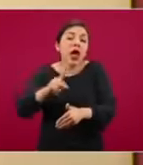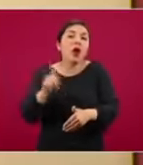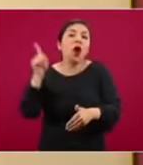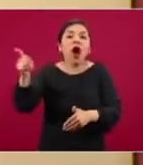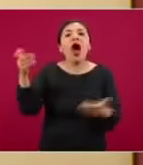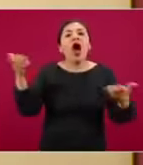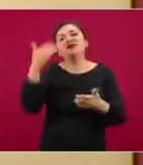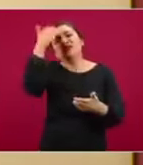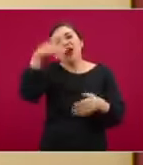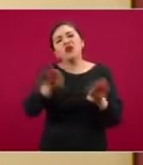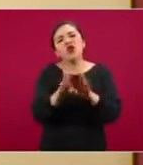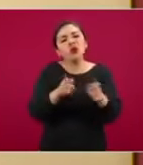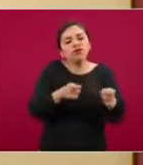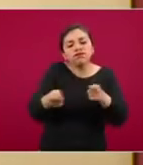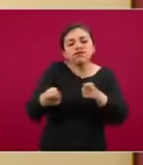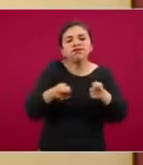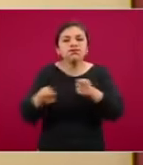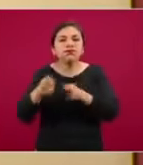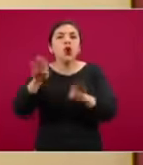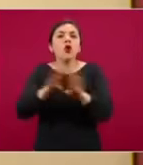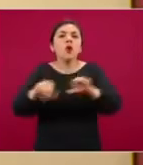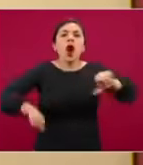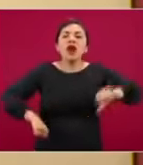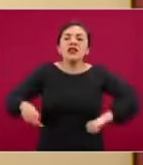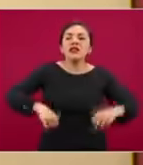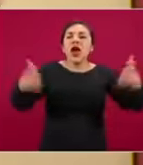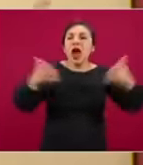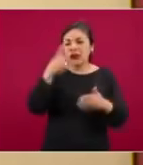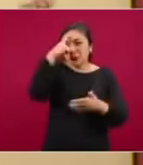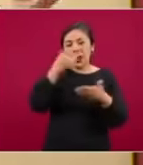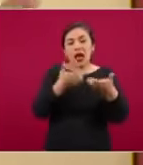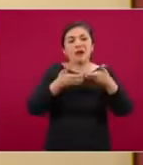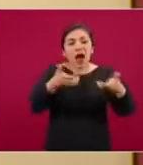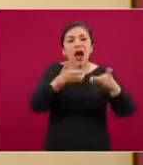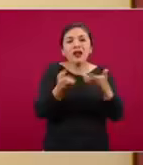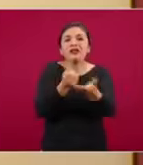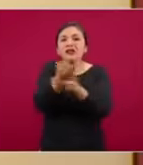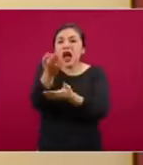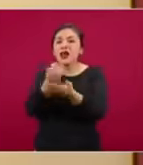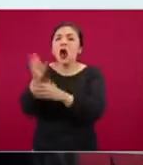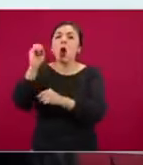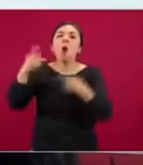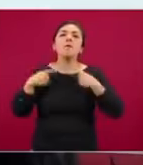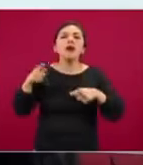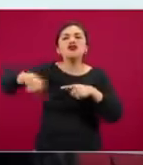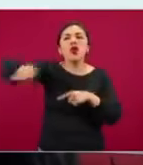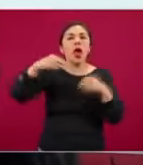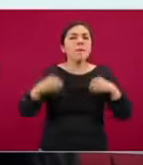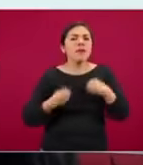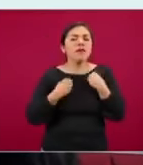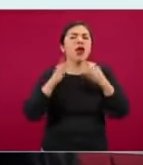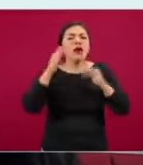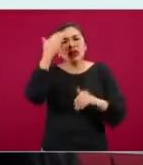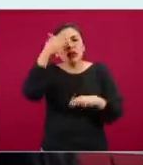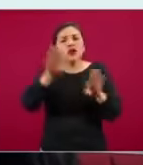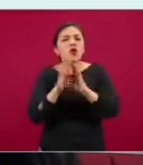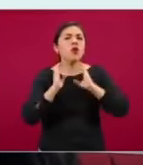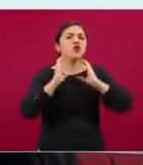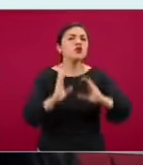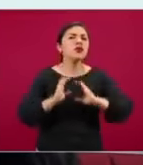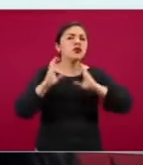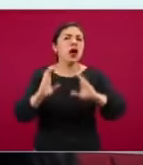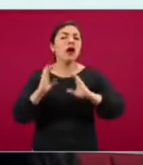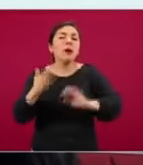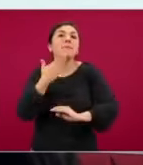aplicando, tanto en los espacios públicos como las que sus residentes, sus pobladores están realizando, pues bueno,